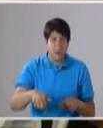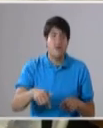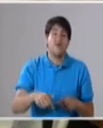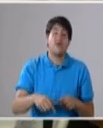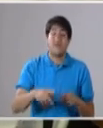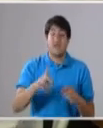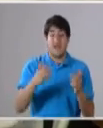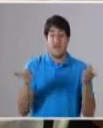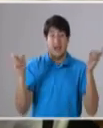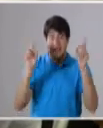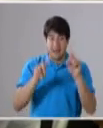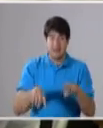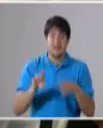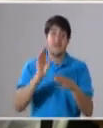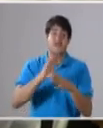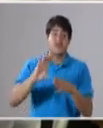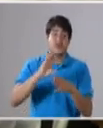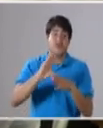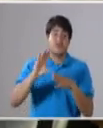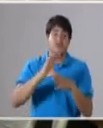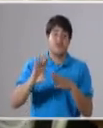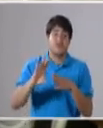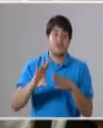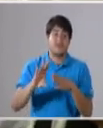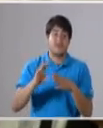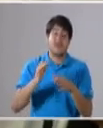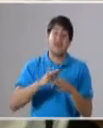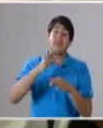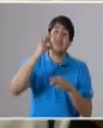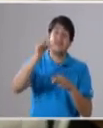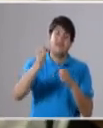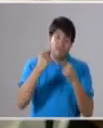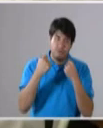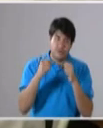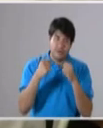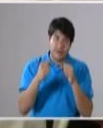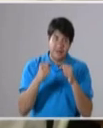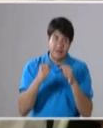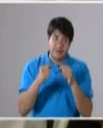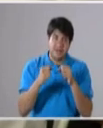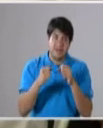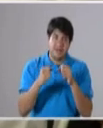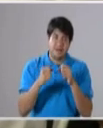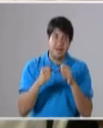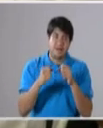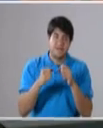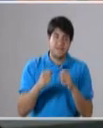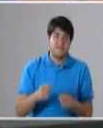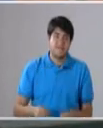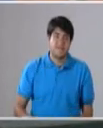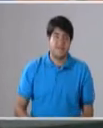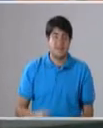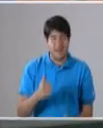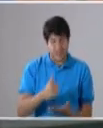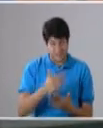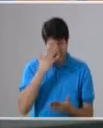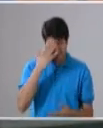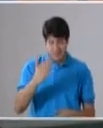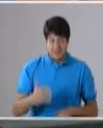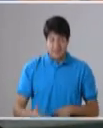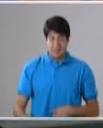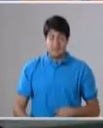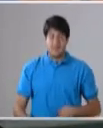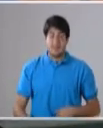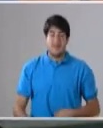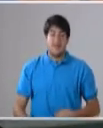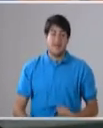algo que se va a llevar a cabo en el futuro. Algo que se va a dar. Amén. Gracias, hermano. Estoy de